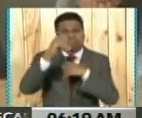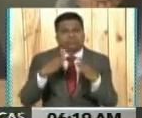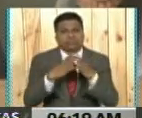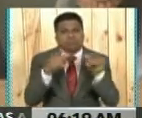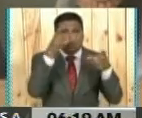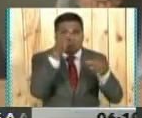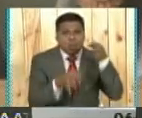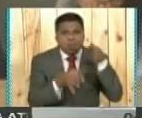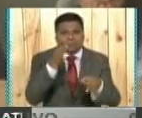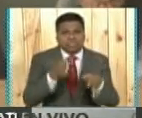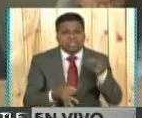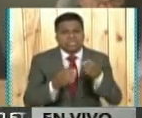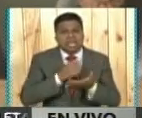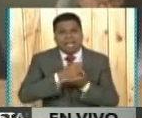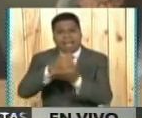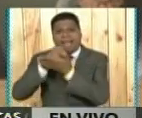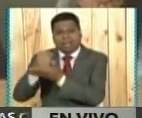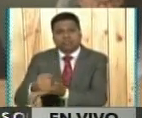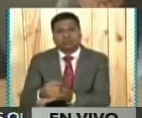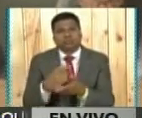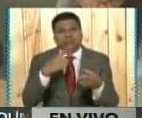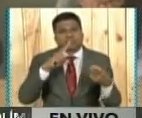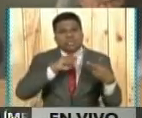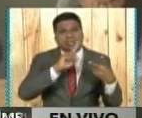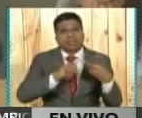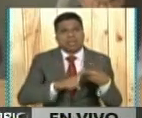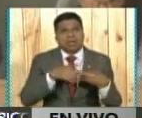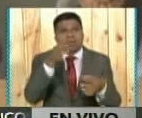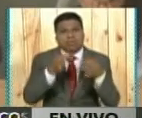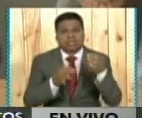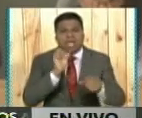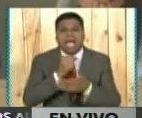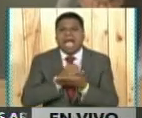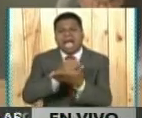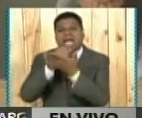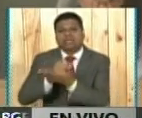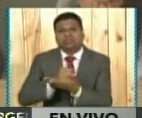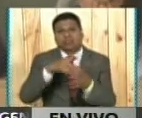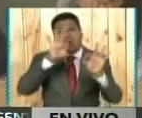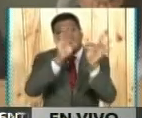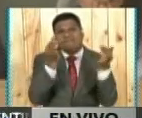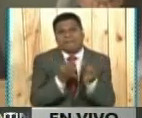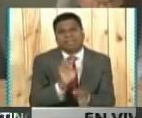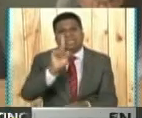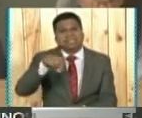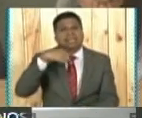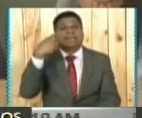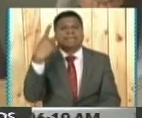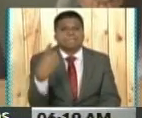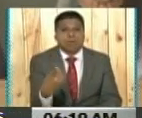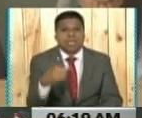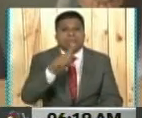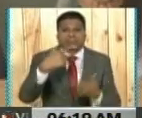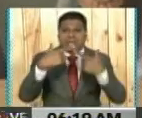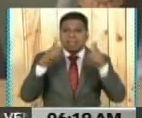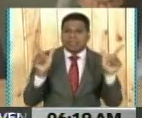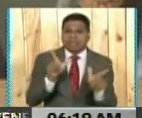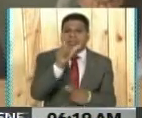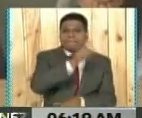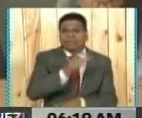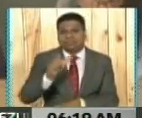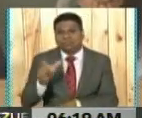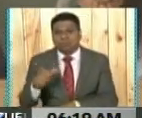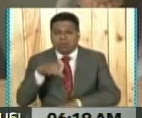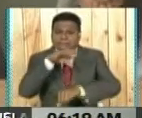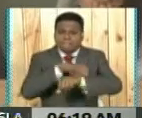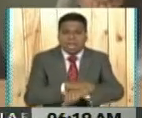atención integral, atención y apoyo familiar y postpenitenciario. Todo lo cual demuestra que el